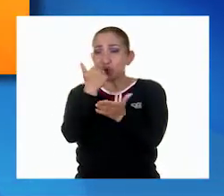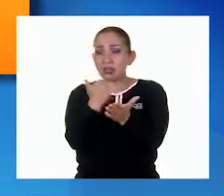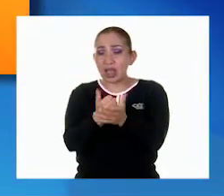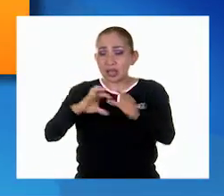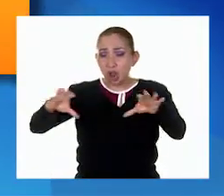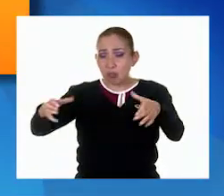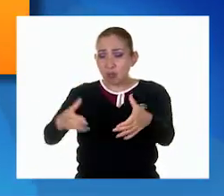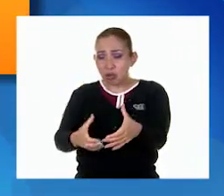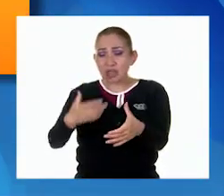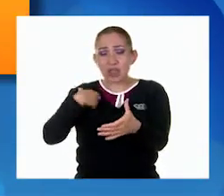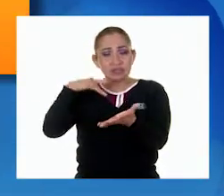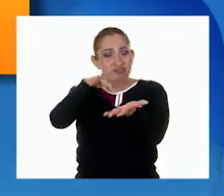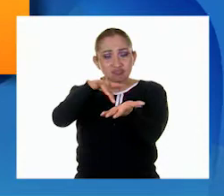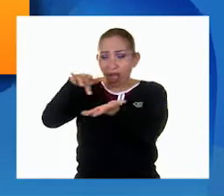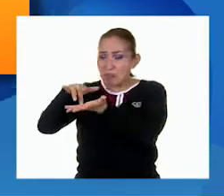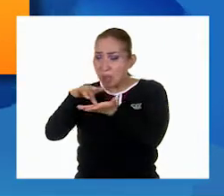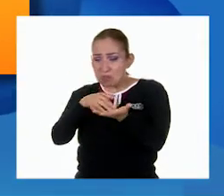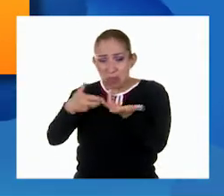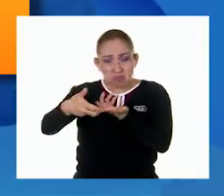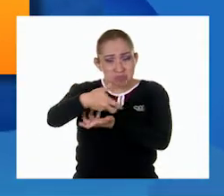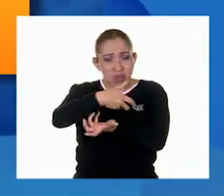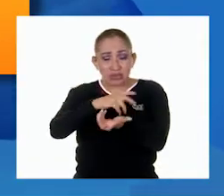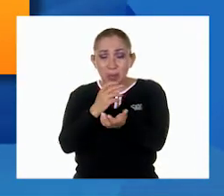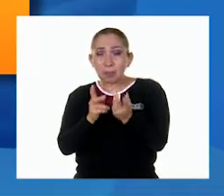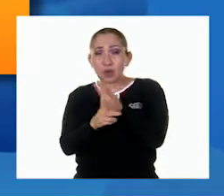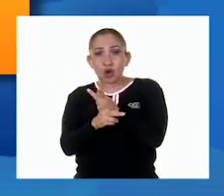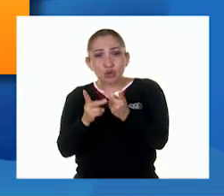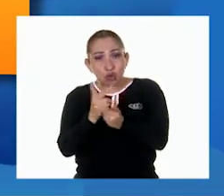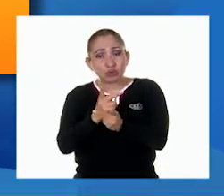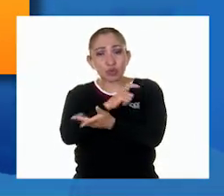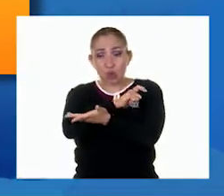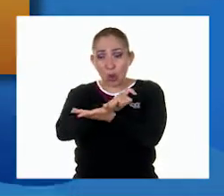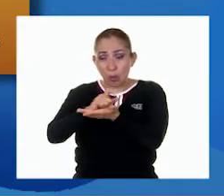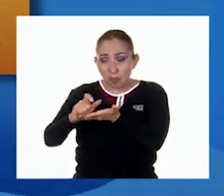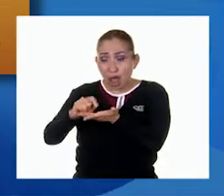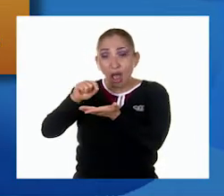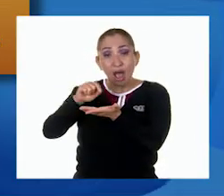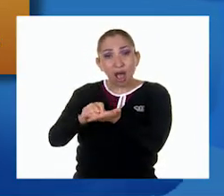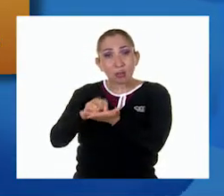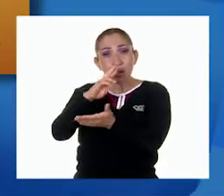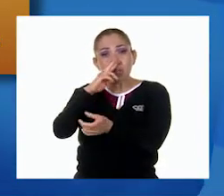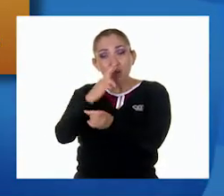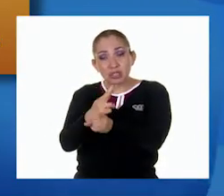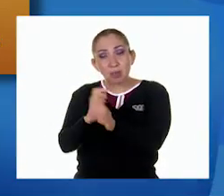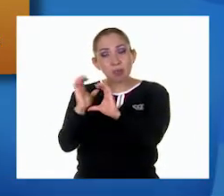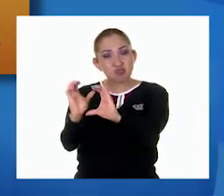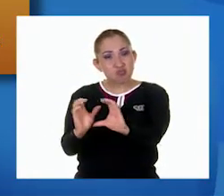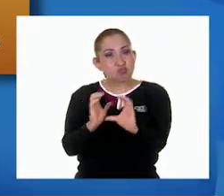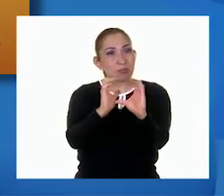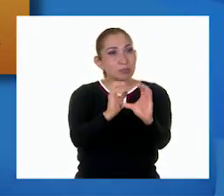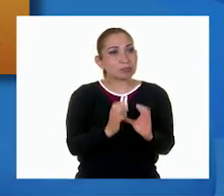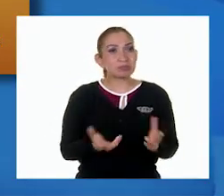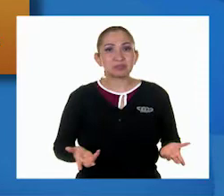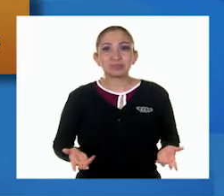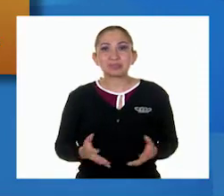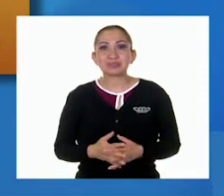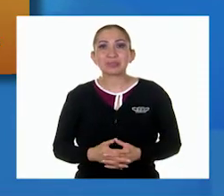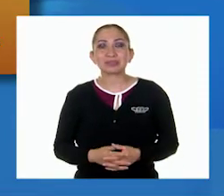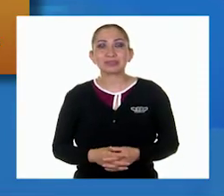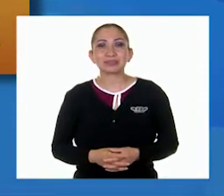y comunidades sostenibles, en donde la producción y el consumo sea un acto responsable.